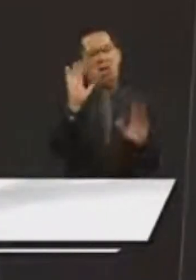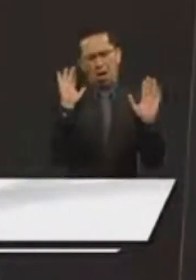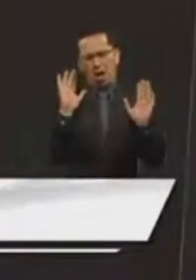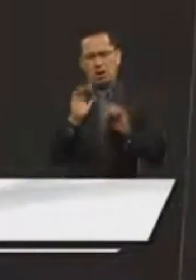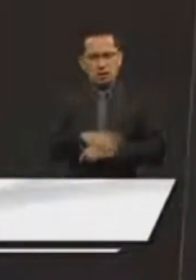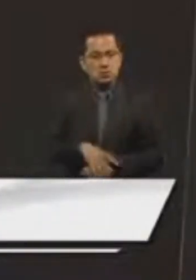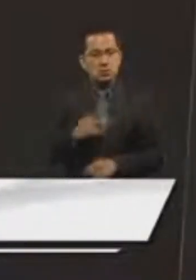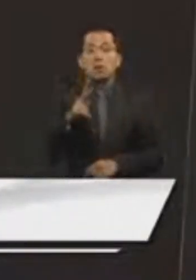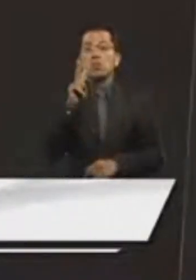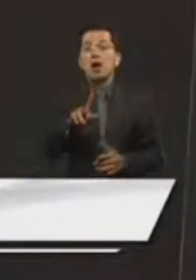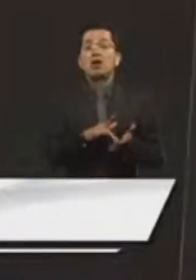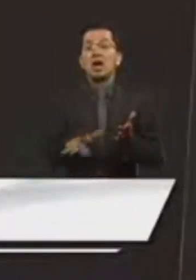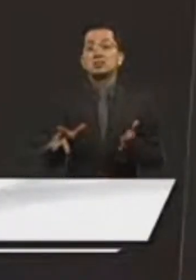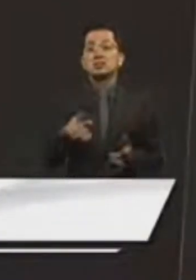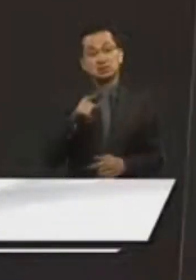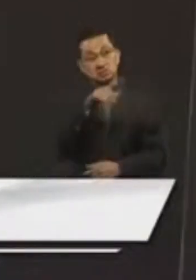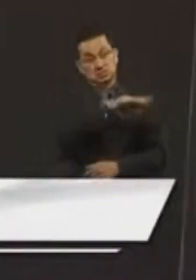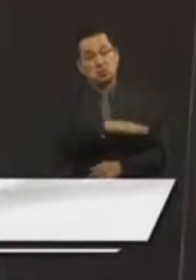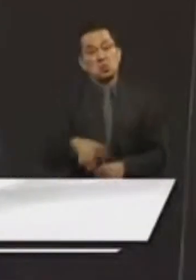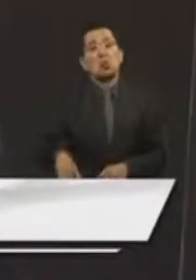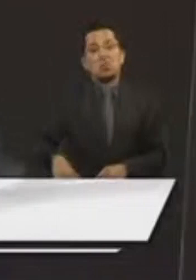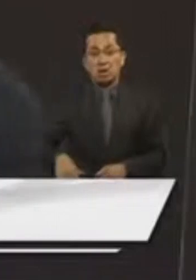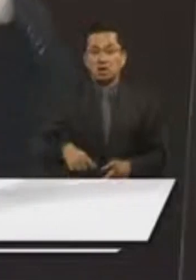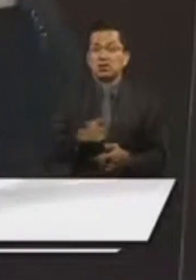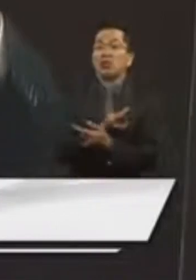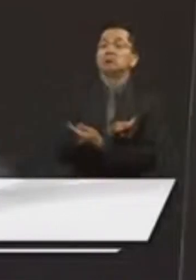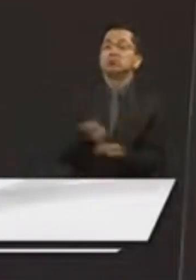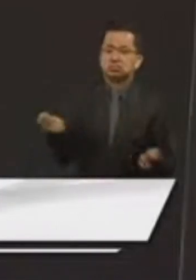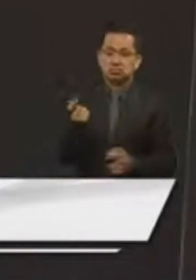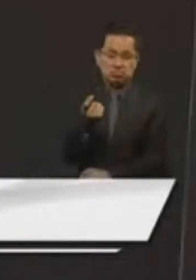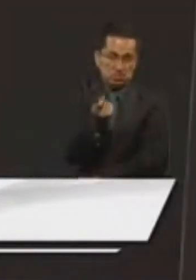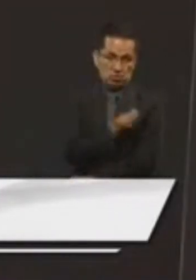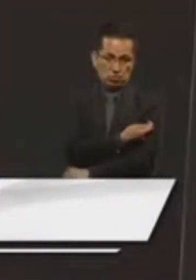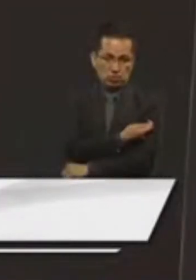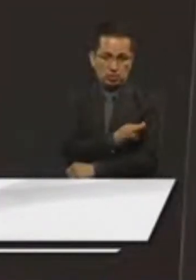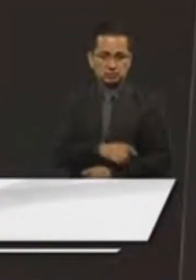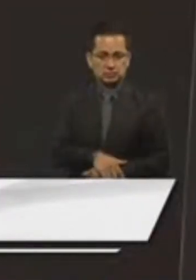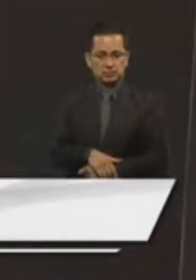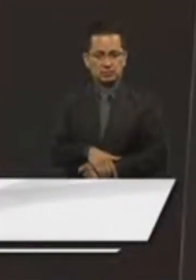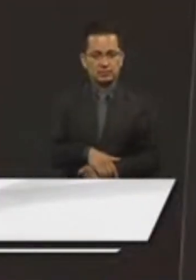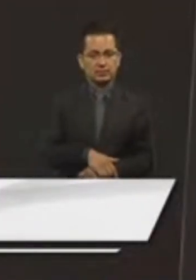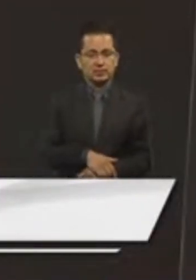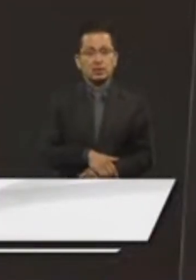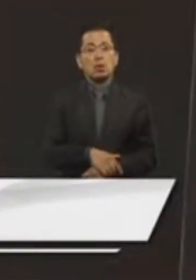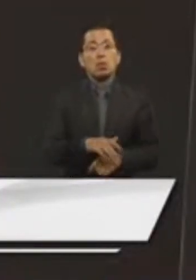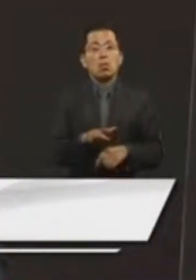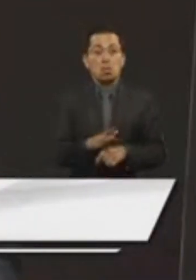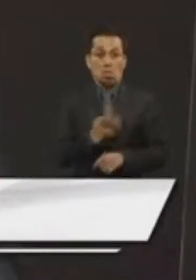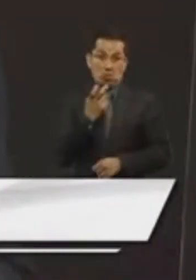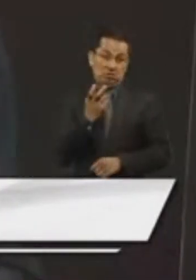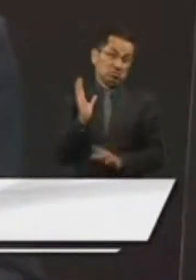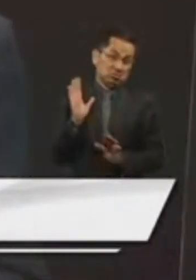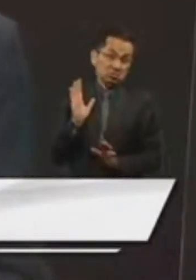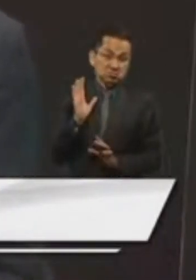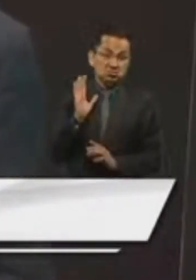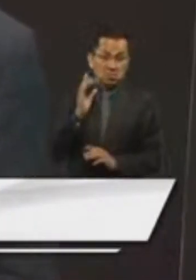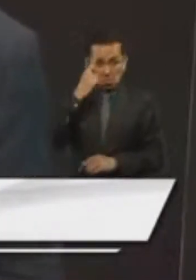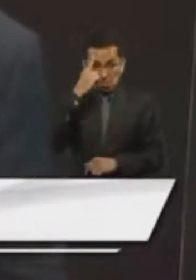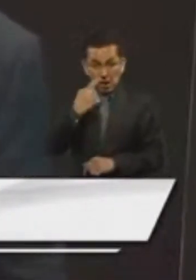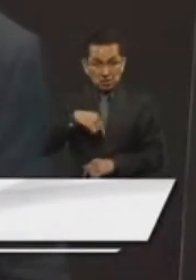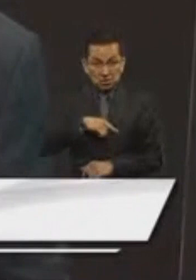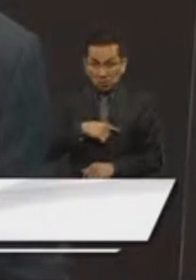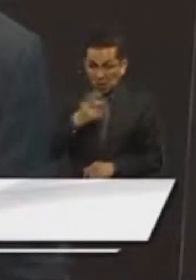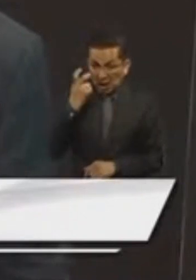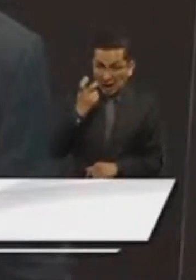público. Por eso, para nosotros ha sido una estrategia adecuada.